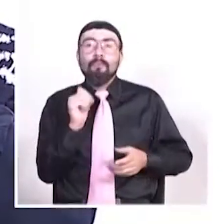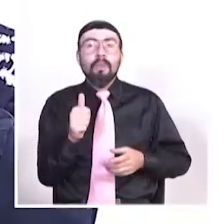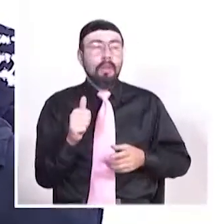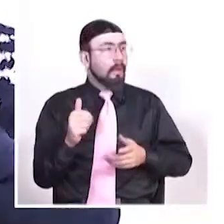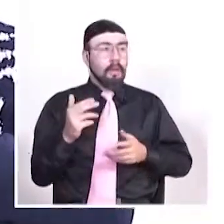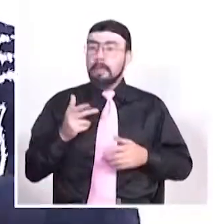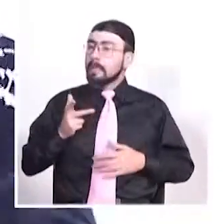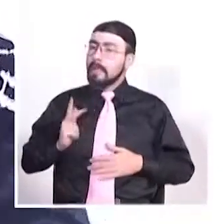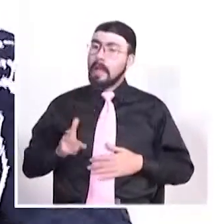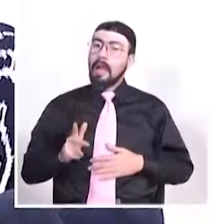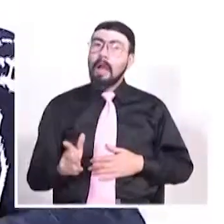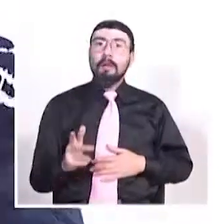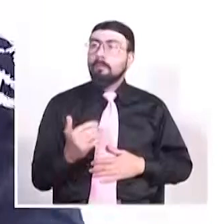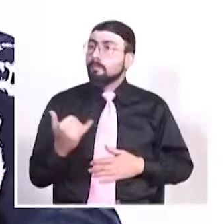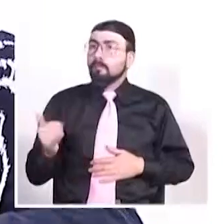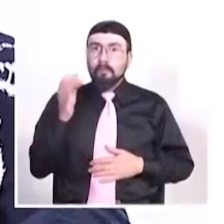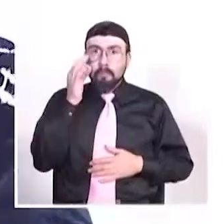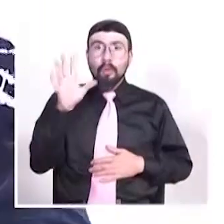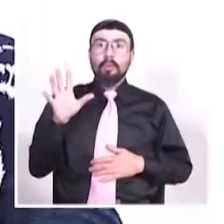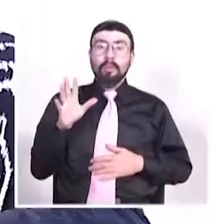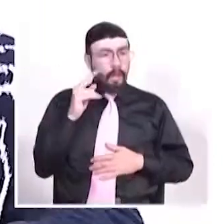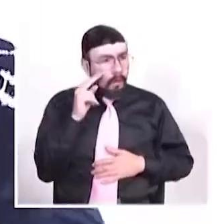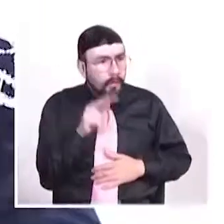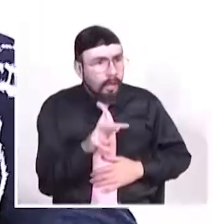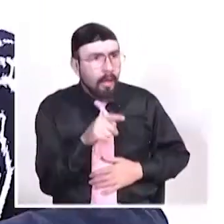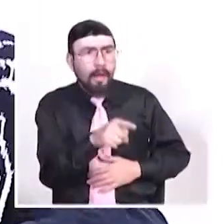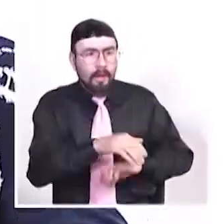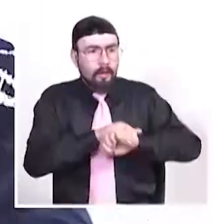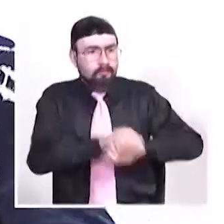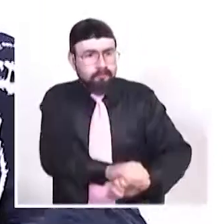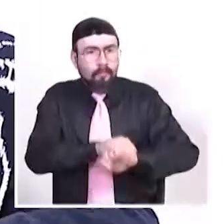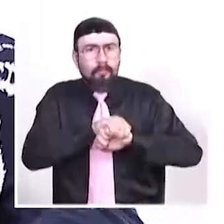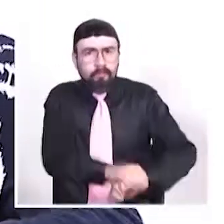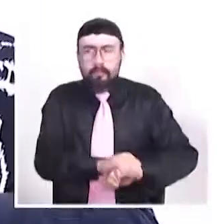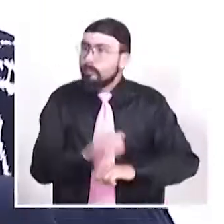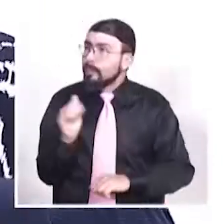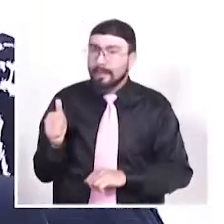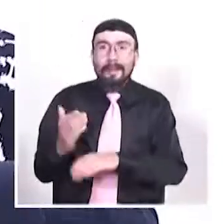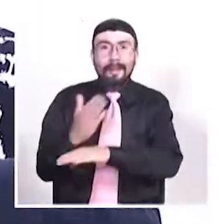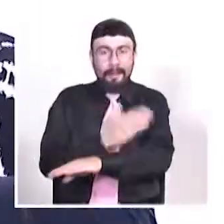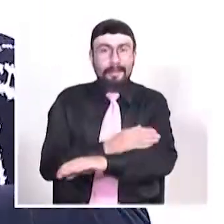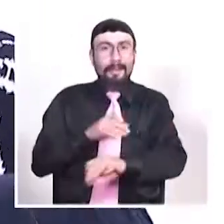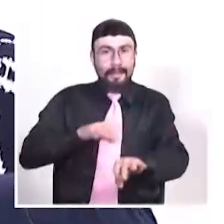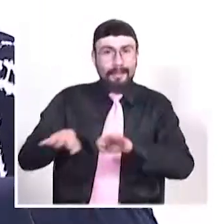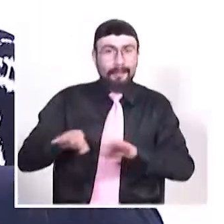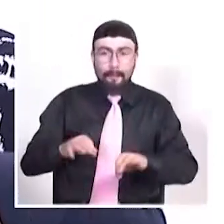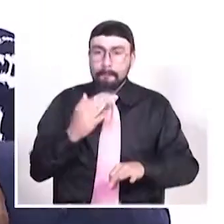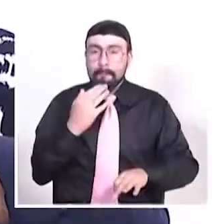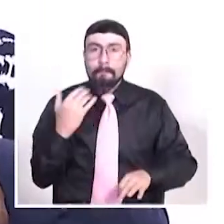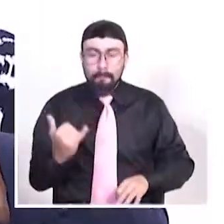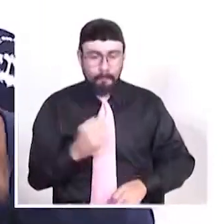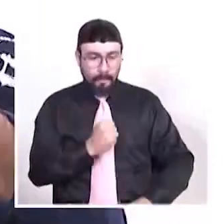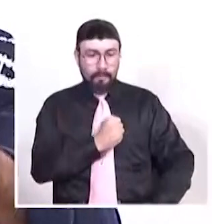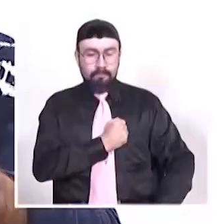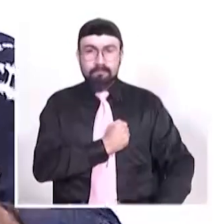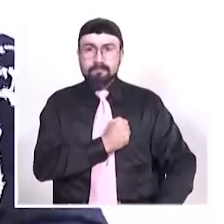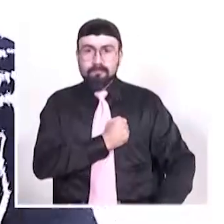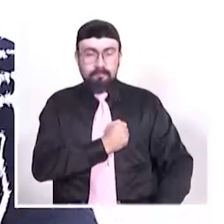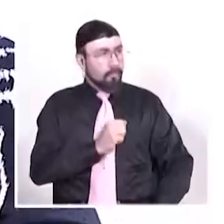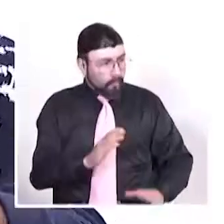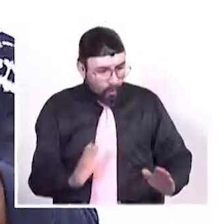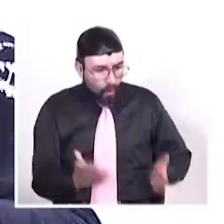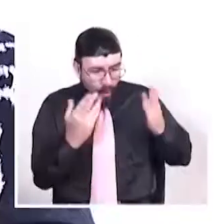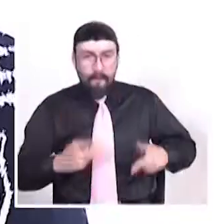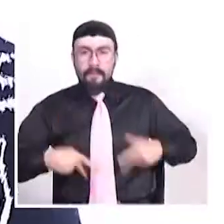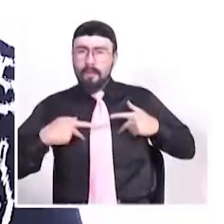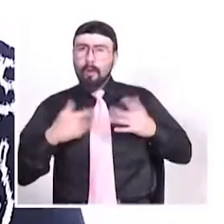caminando y ven resucitando a una persona, como nos explicaba él, haciendo una compresión a esa bomba para recuperar la vida de